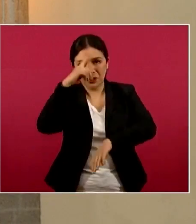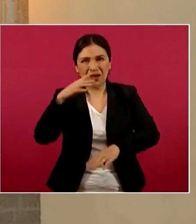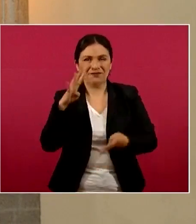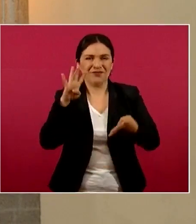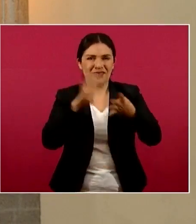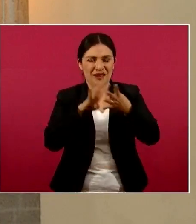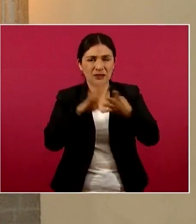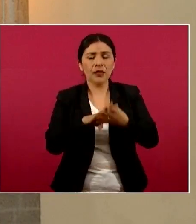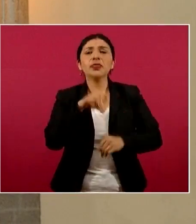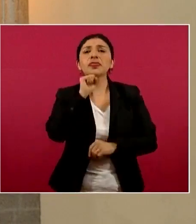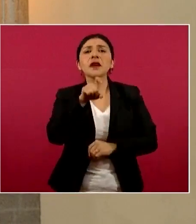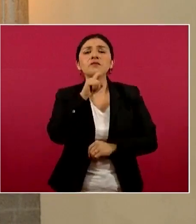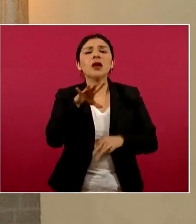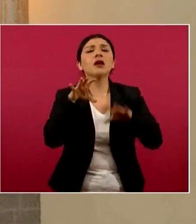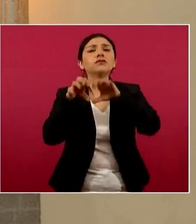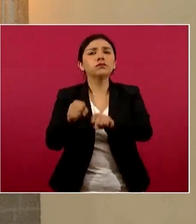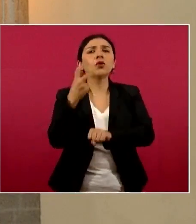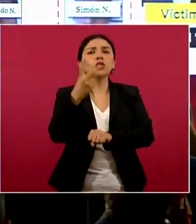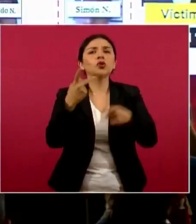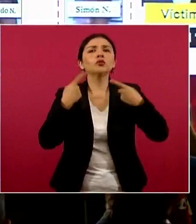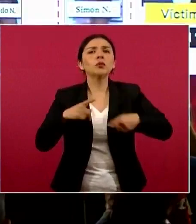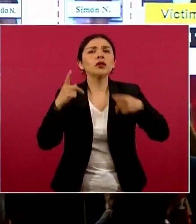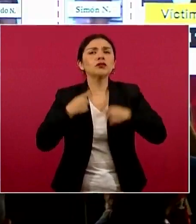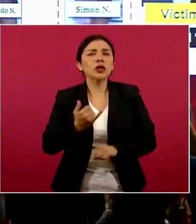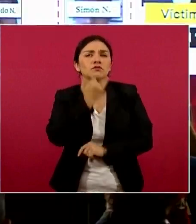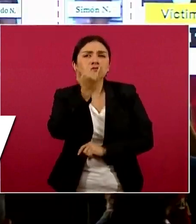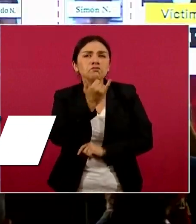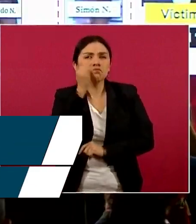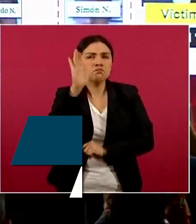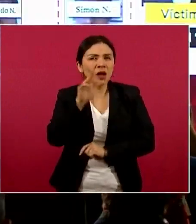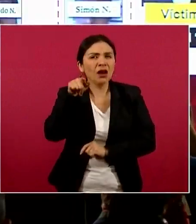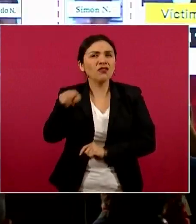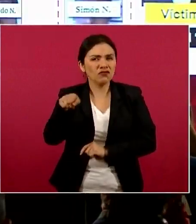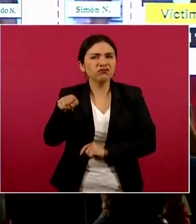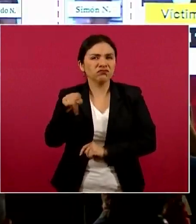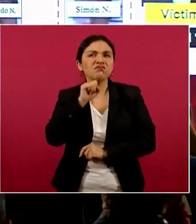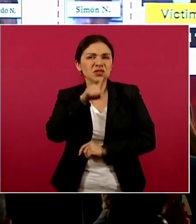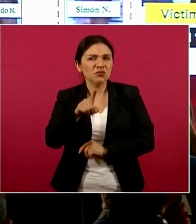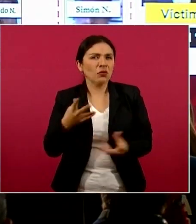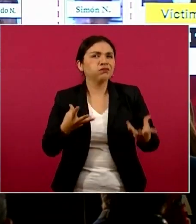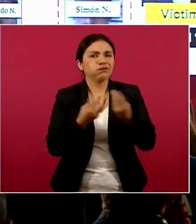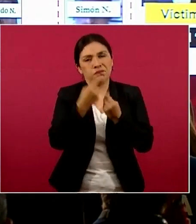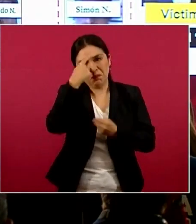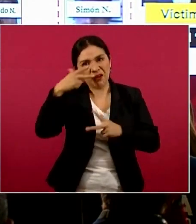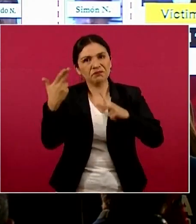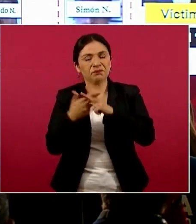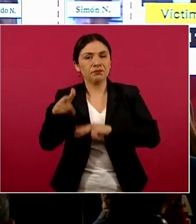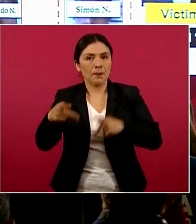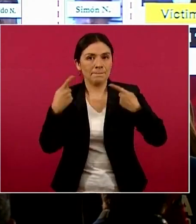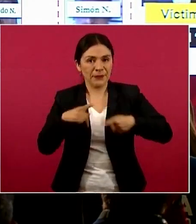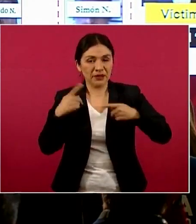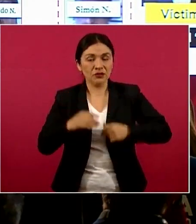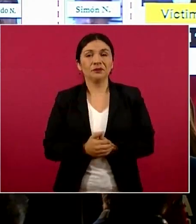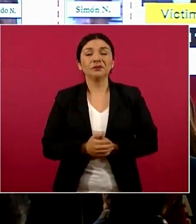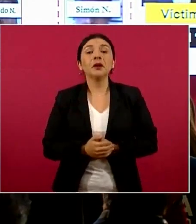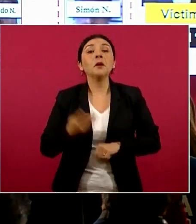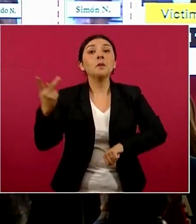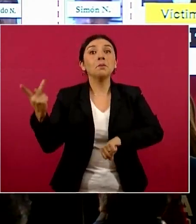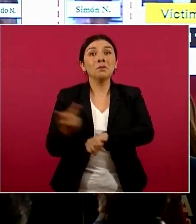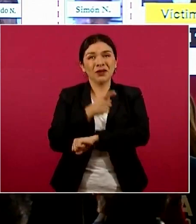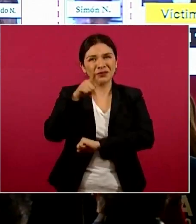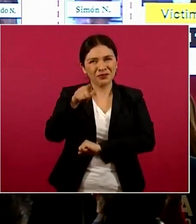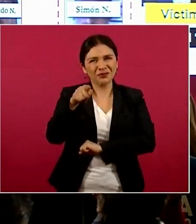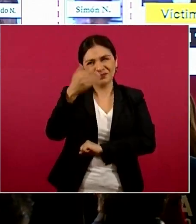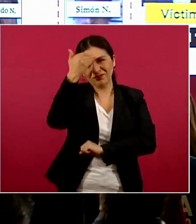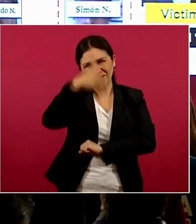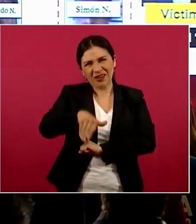dos individuos también presuntamente involucrados en este evento el linchamiento como ustedes